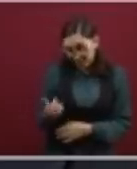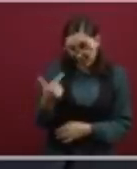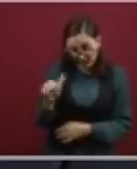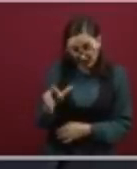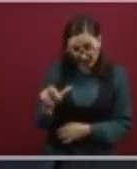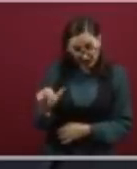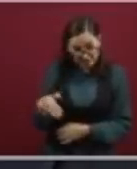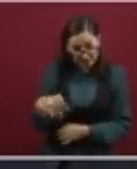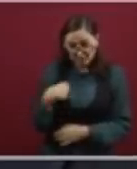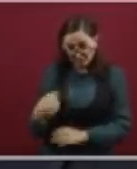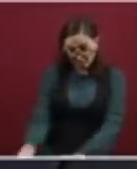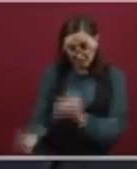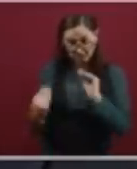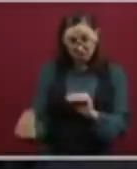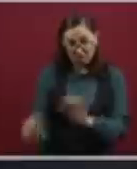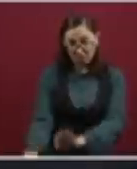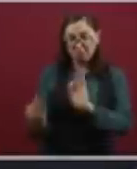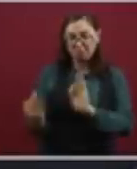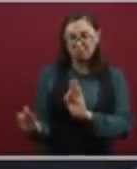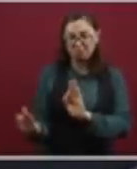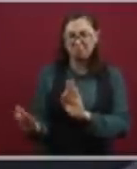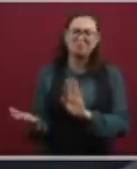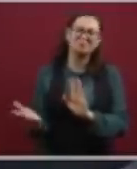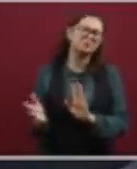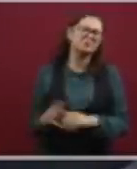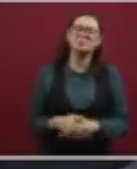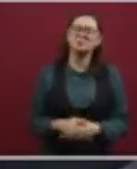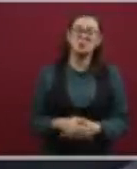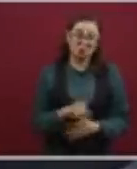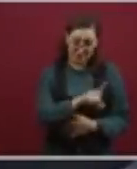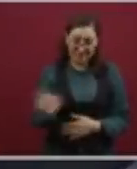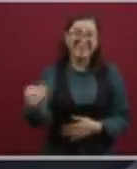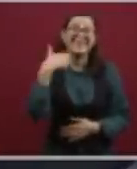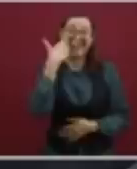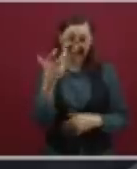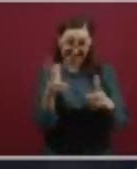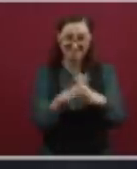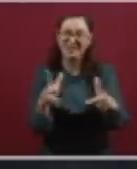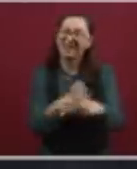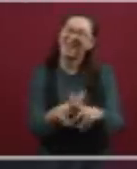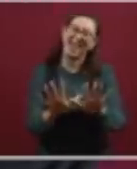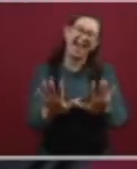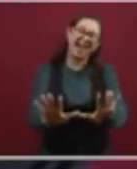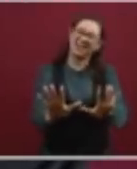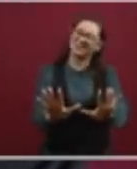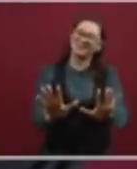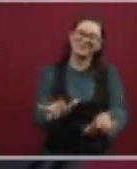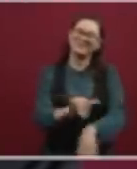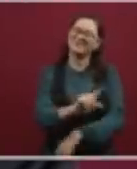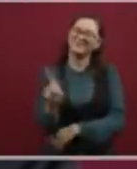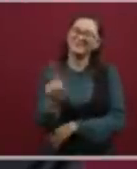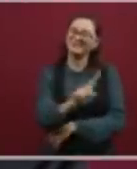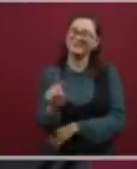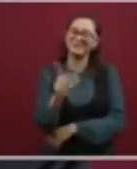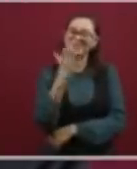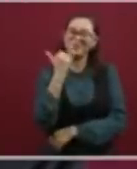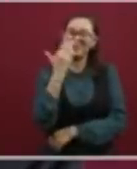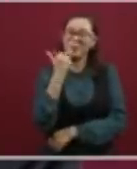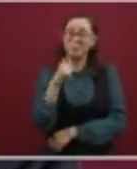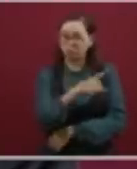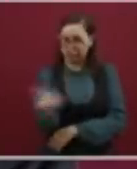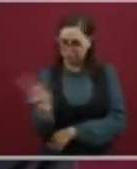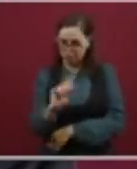O sea, se van a quedar con las ganas. Presidente, buenos días. No ustedes, sino los